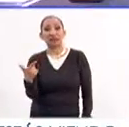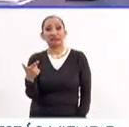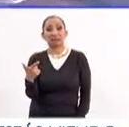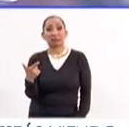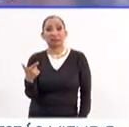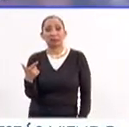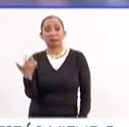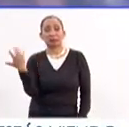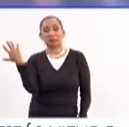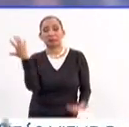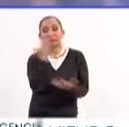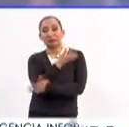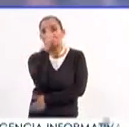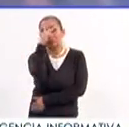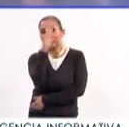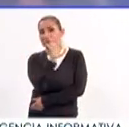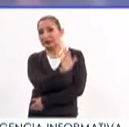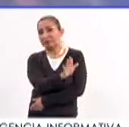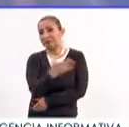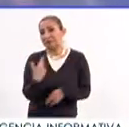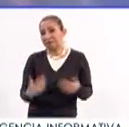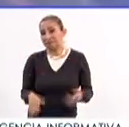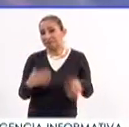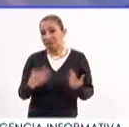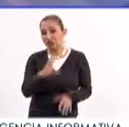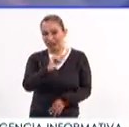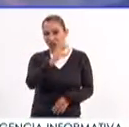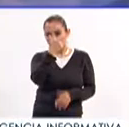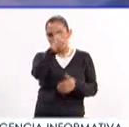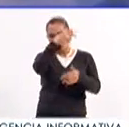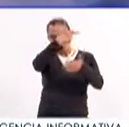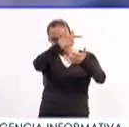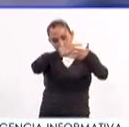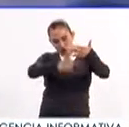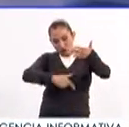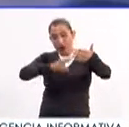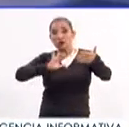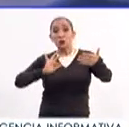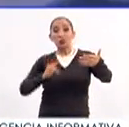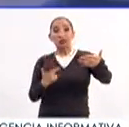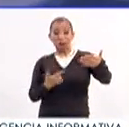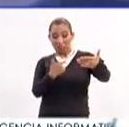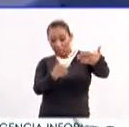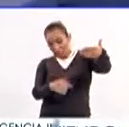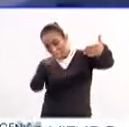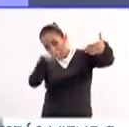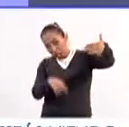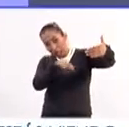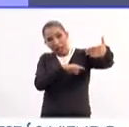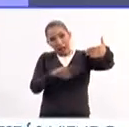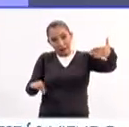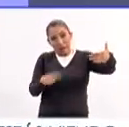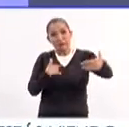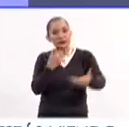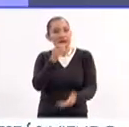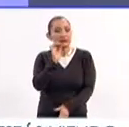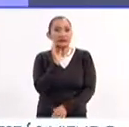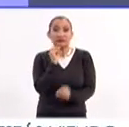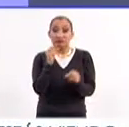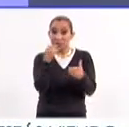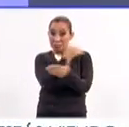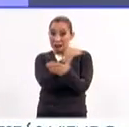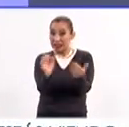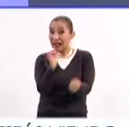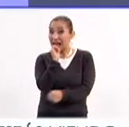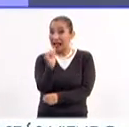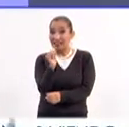¿Esto con respecto a México? Con respecto a México, exacto. Entonces, sí es preocupante, porque no hemos alcanzado la media,